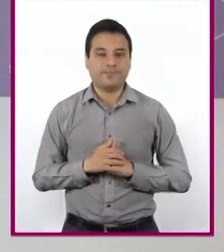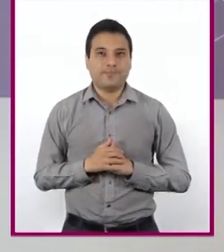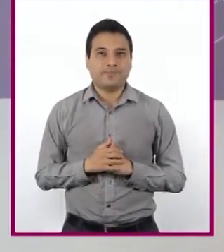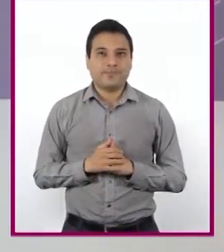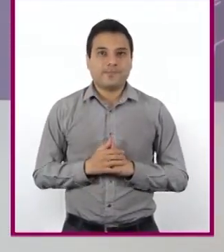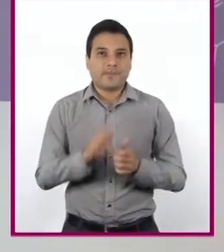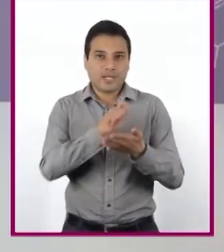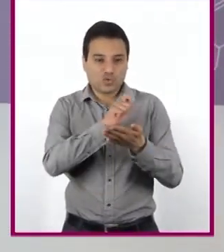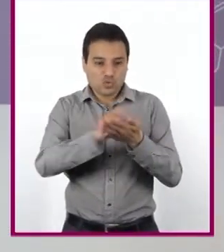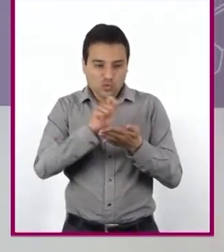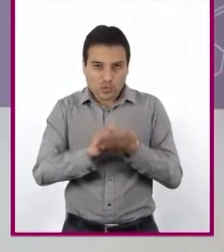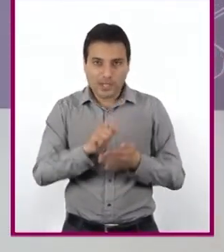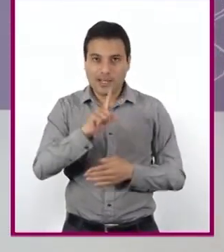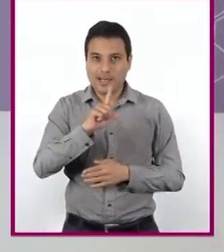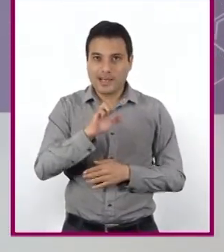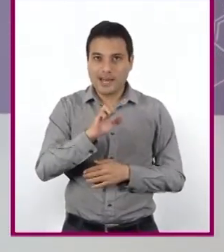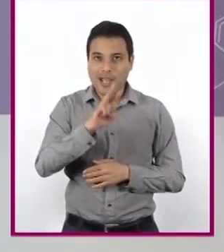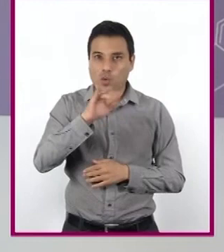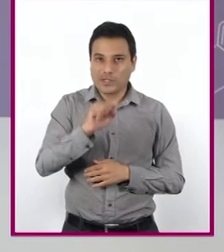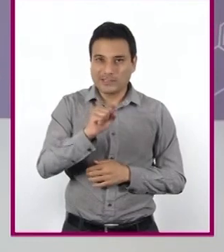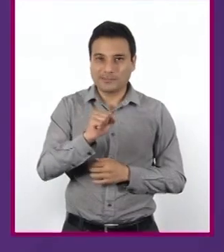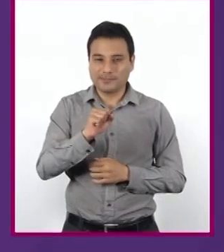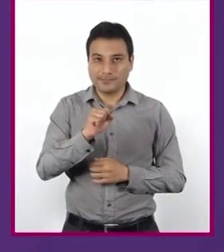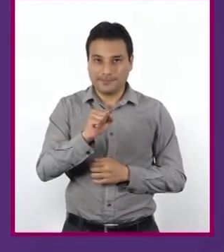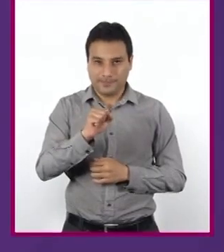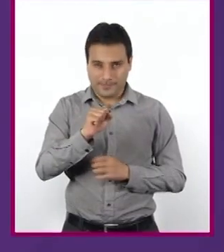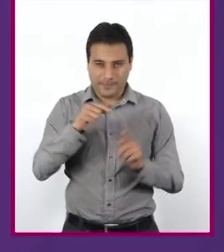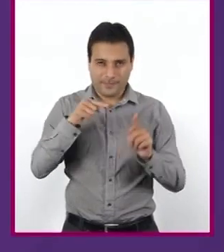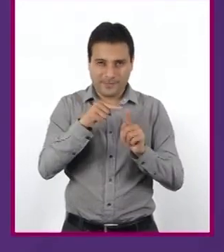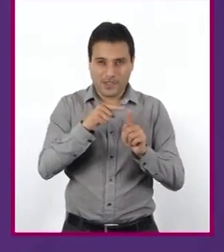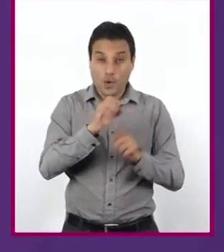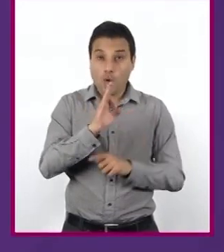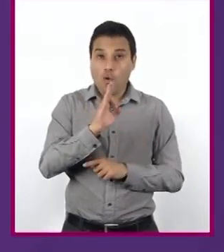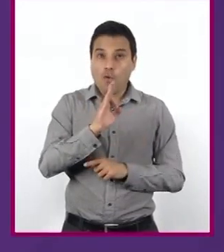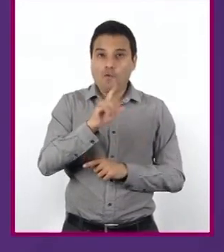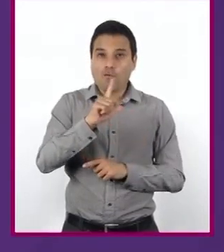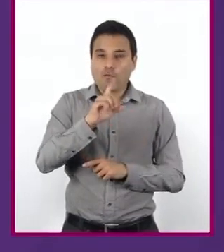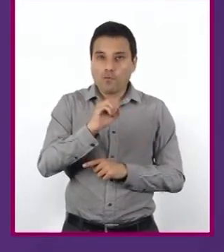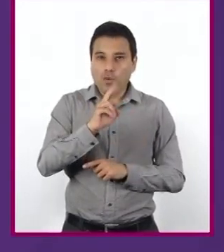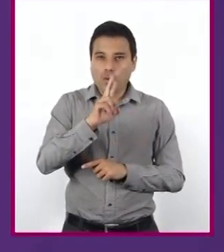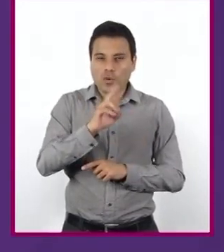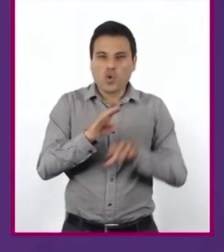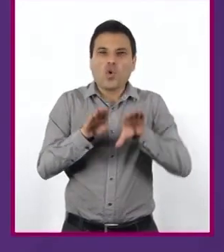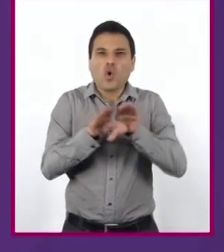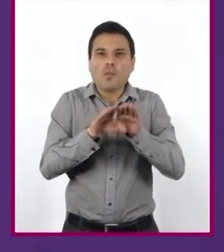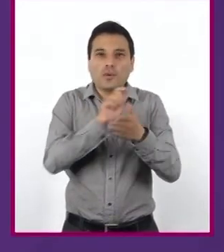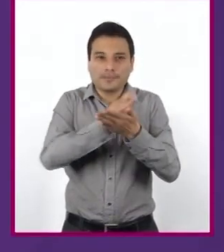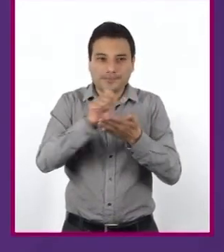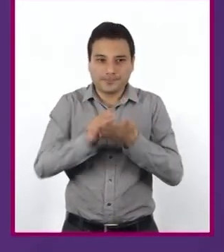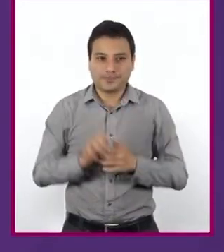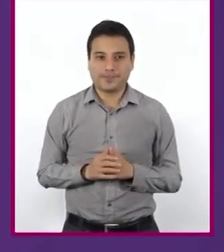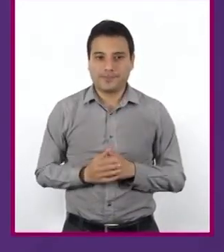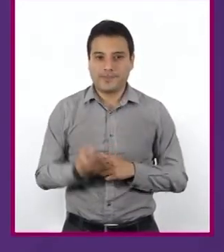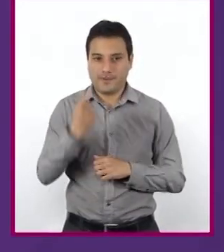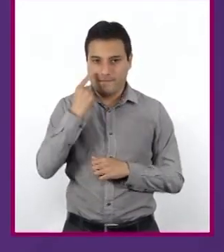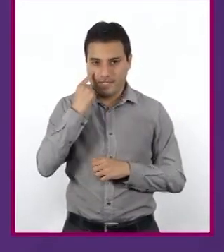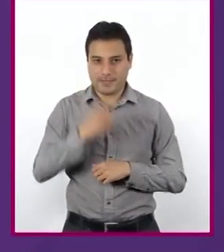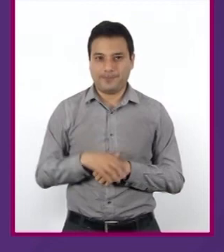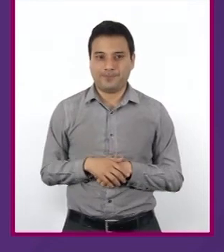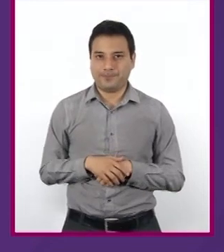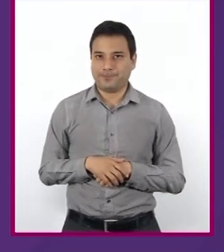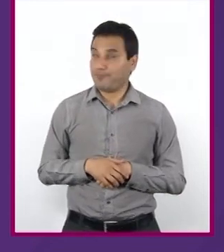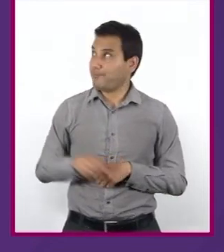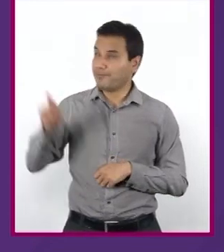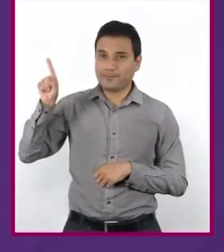la estructura de Lewis de la molécula de flúor. Una de las aplicaciones del hipoclorito de sodio es